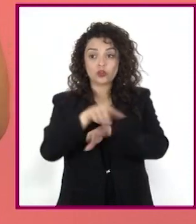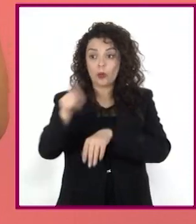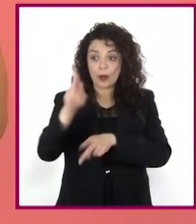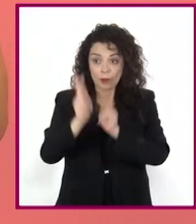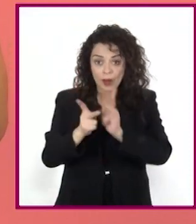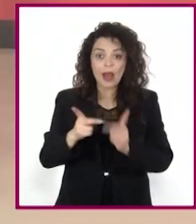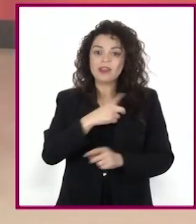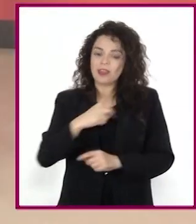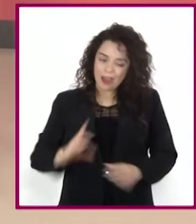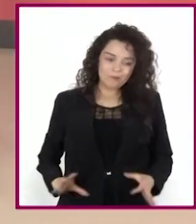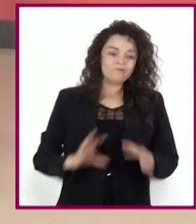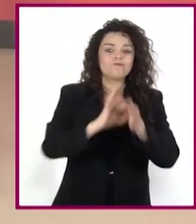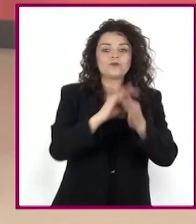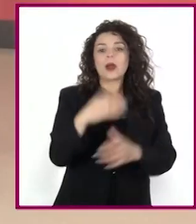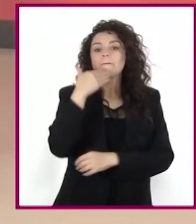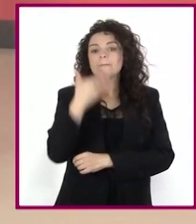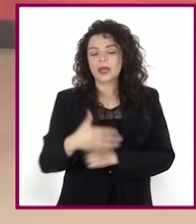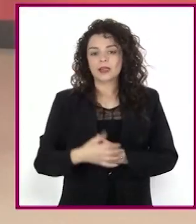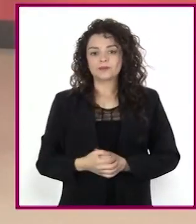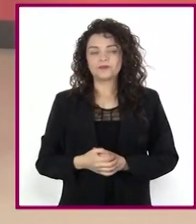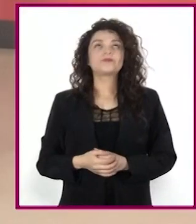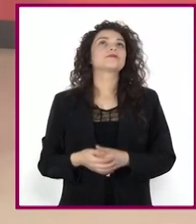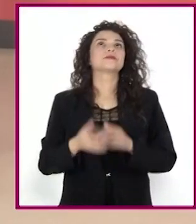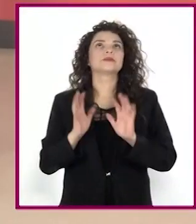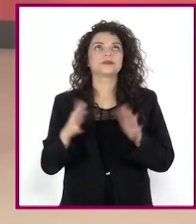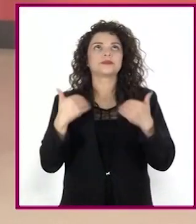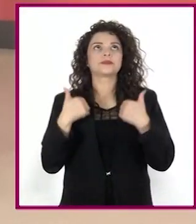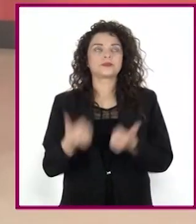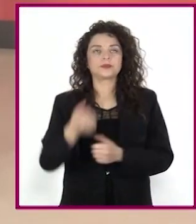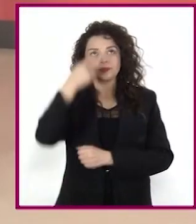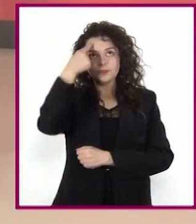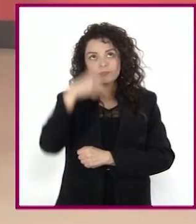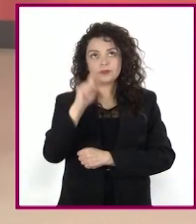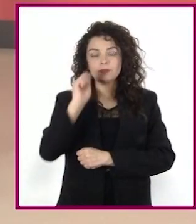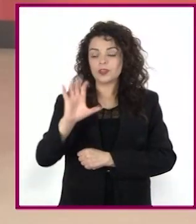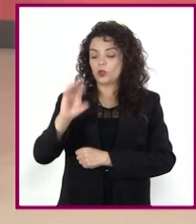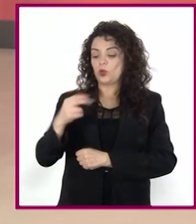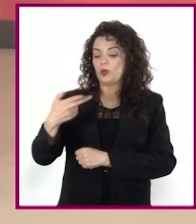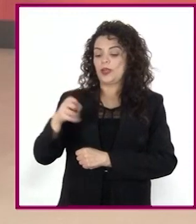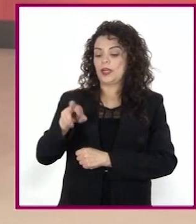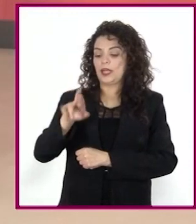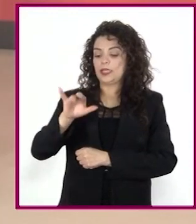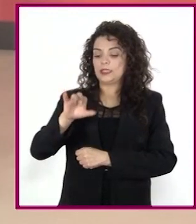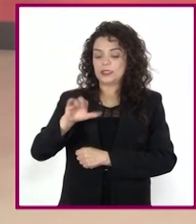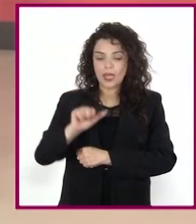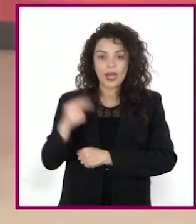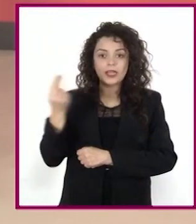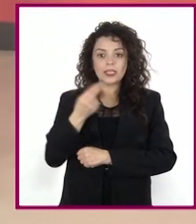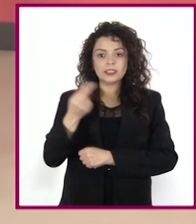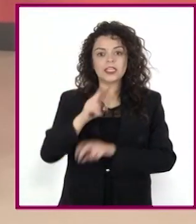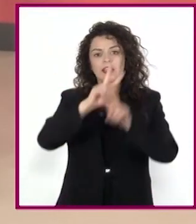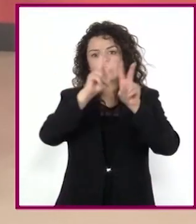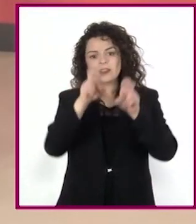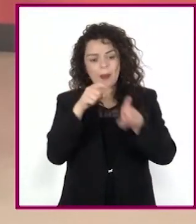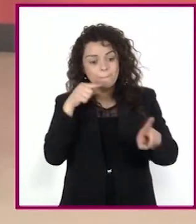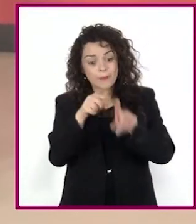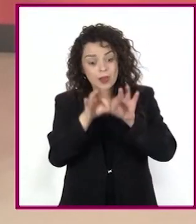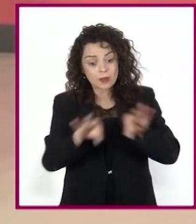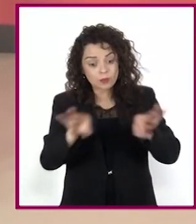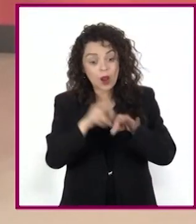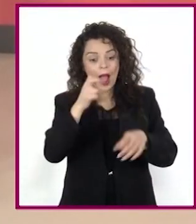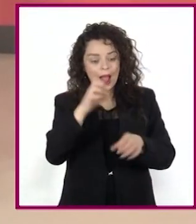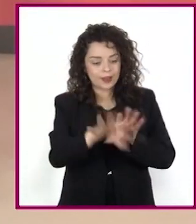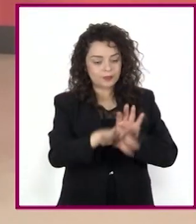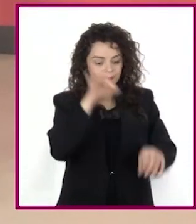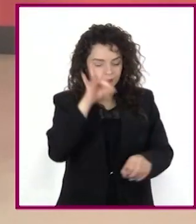hablar. Entonces, para que haya coherencia se necesita identificar el tema central, relacionar las